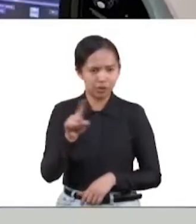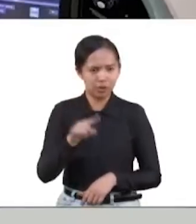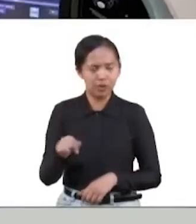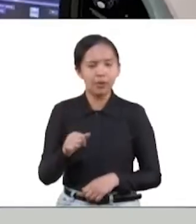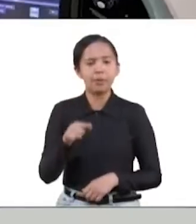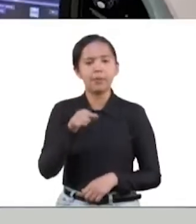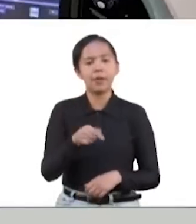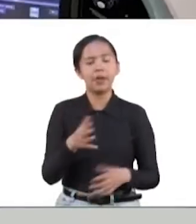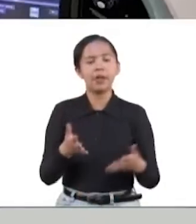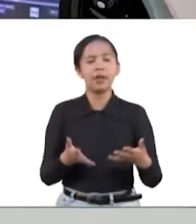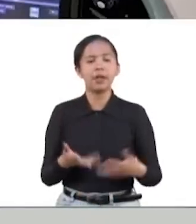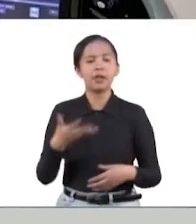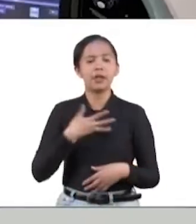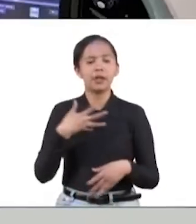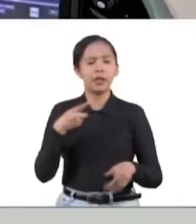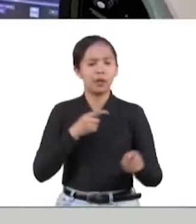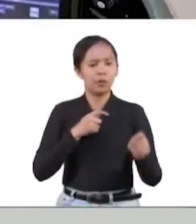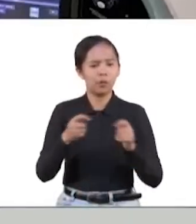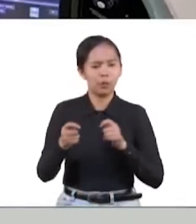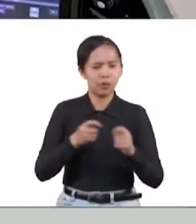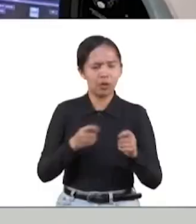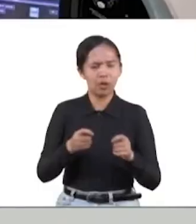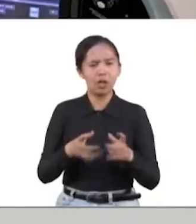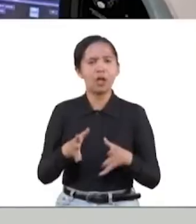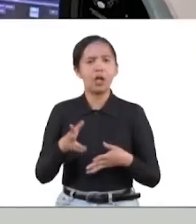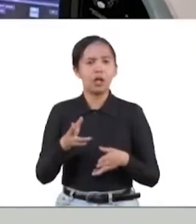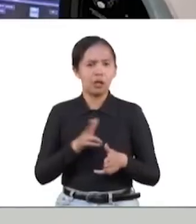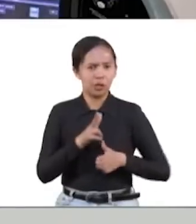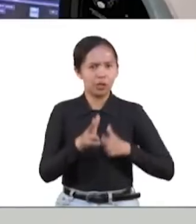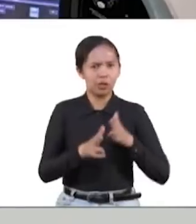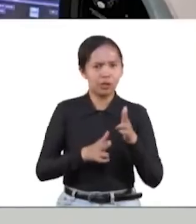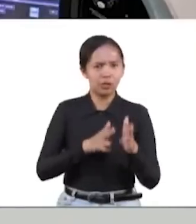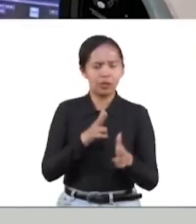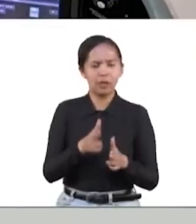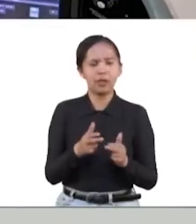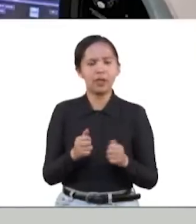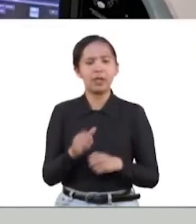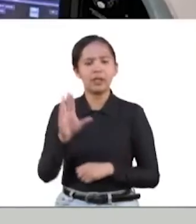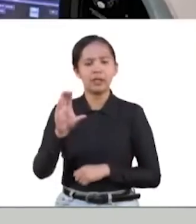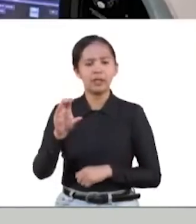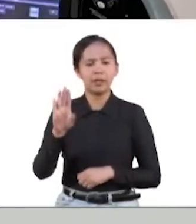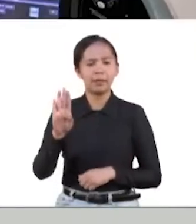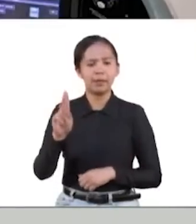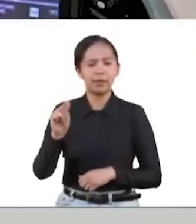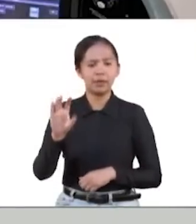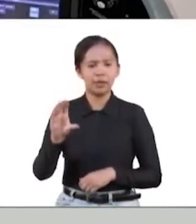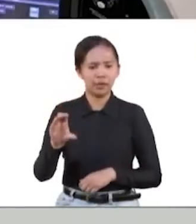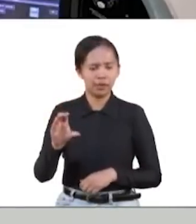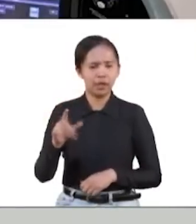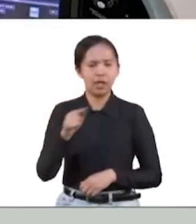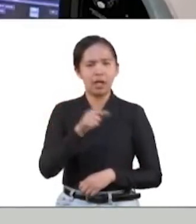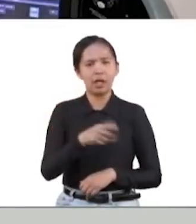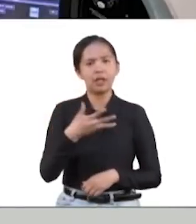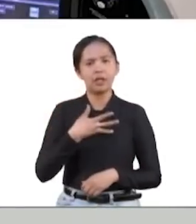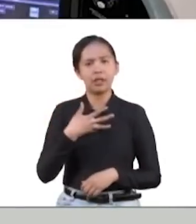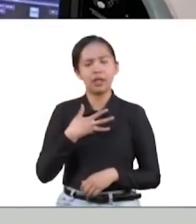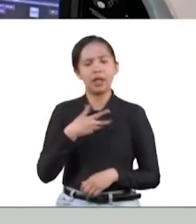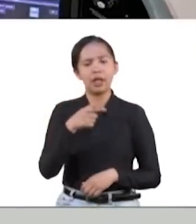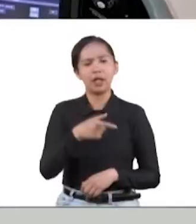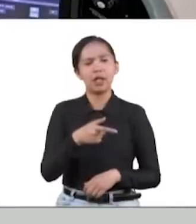del sistema de control y seguimiento de trenes del CBTC a los 10 trenes de reciente